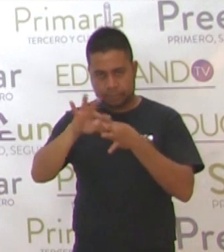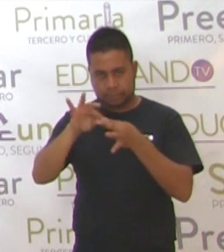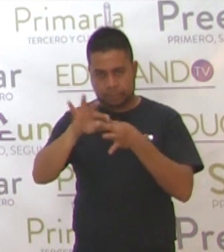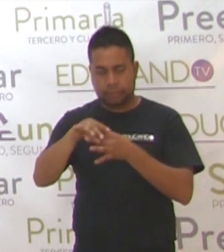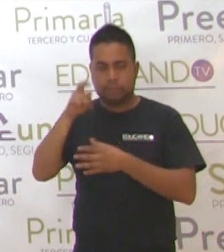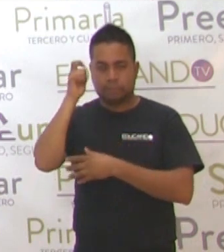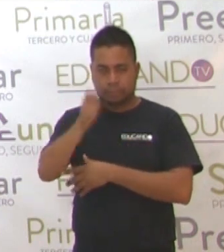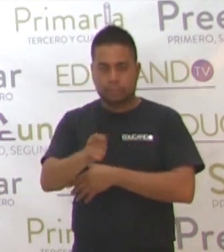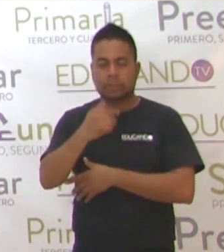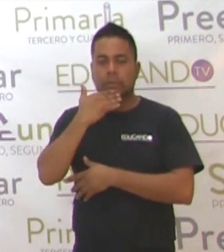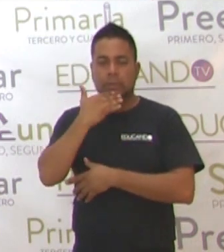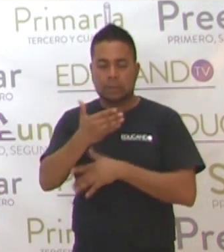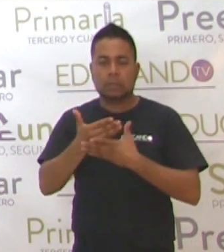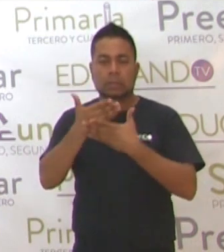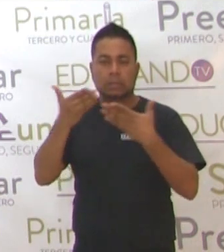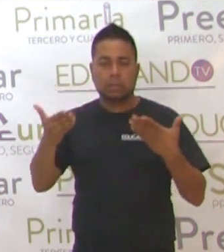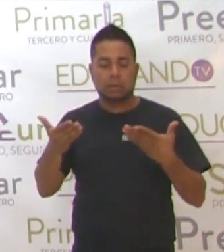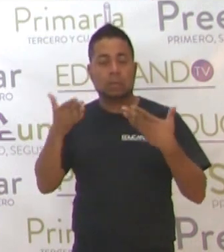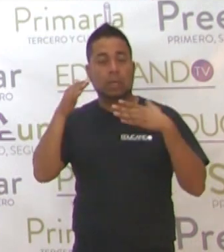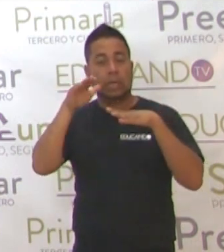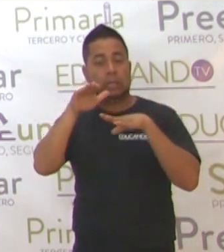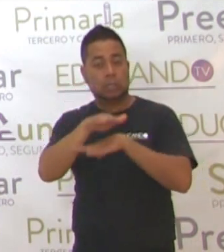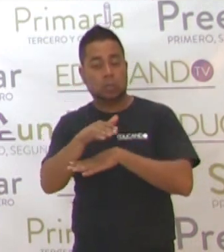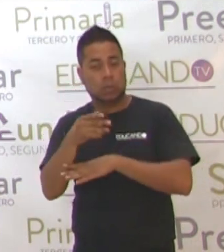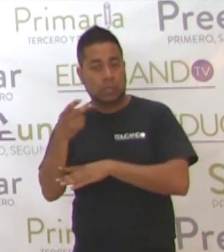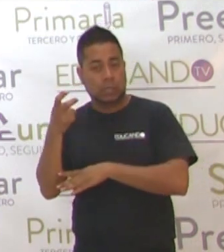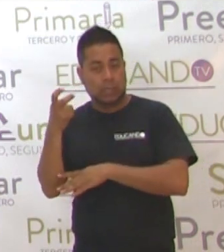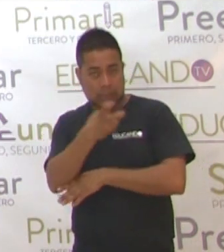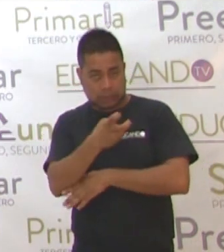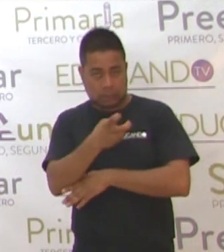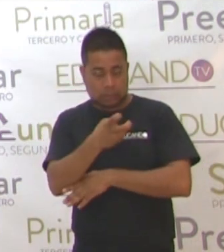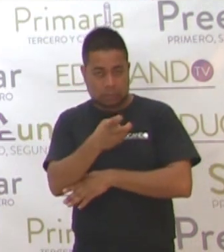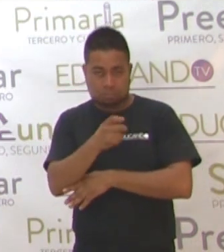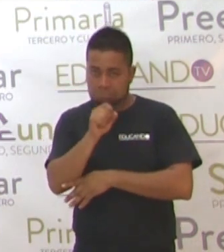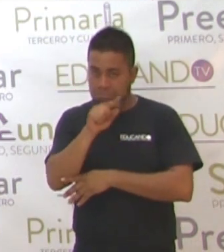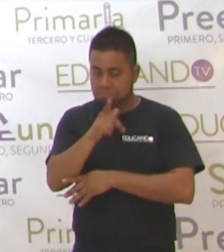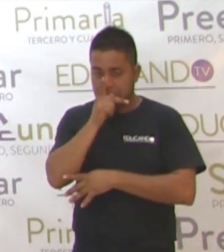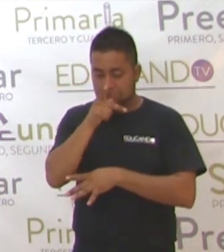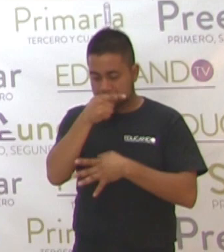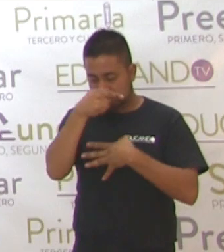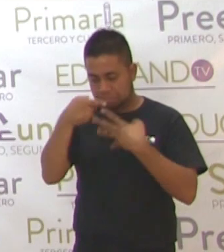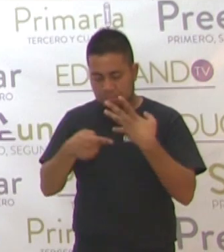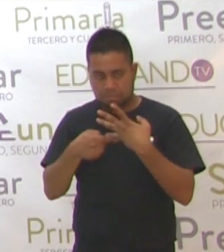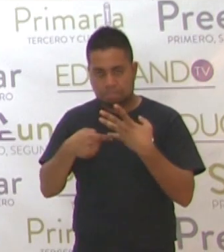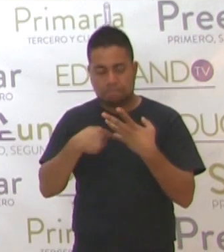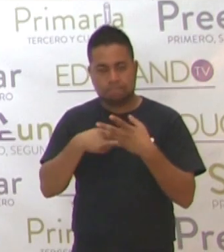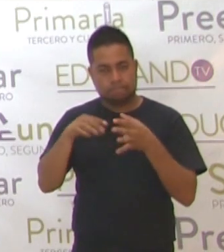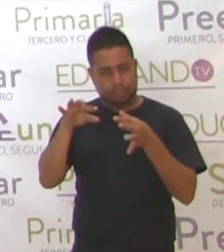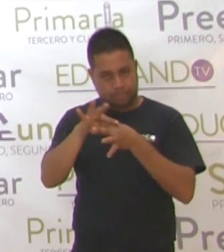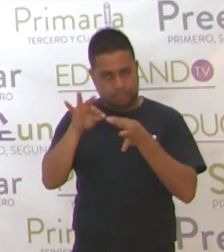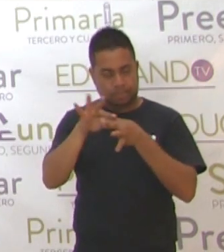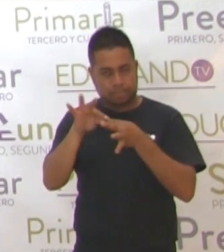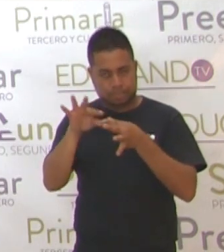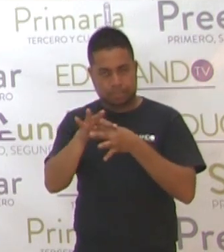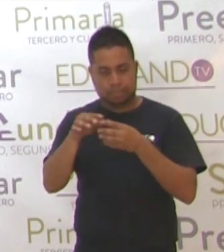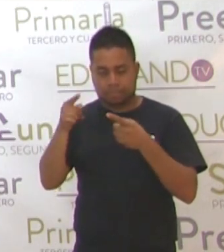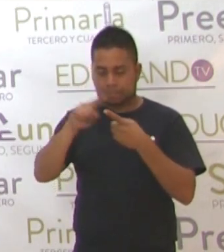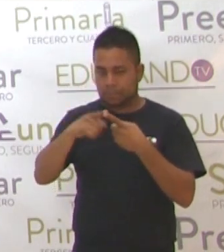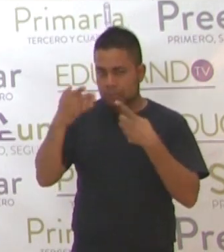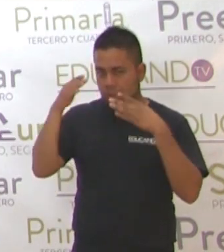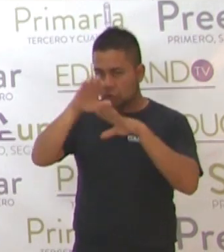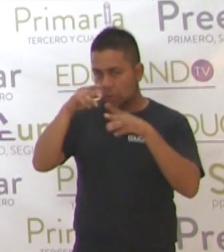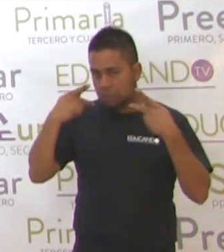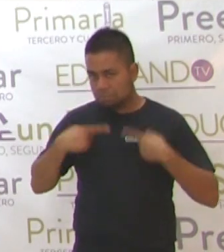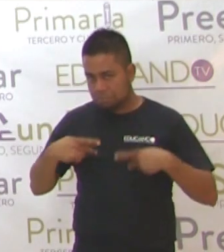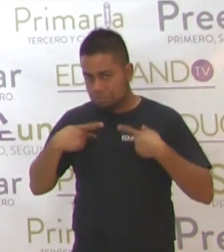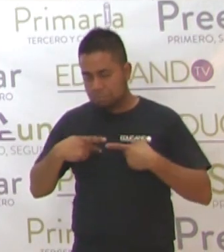ahora en los de isis hablamos de lo que son de éxitos políticos de personas